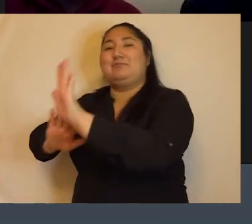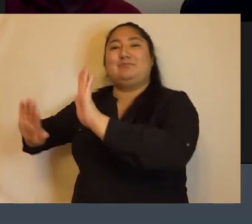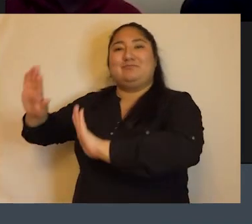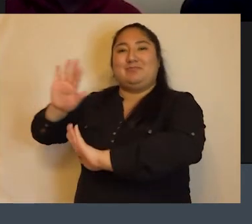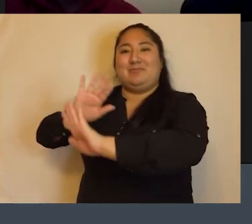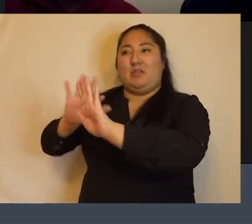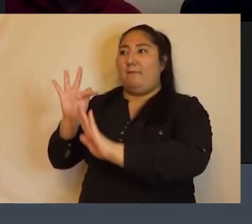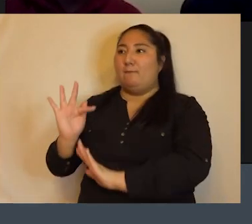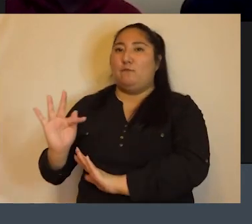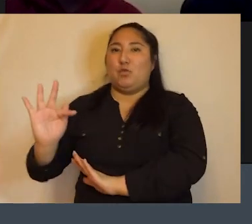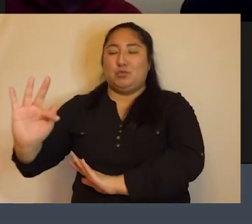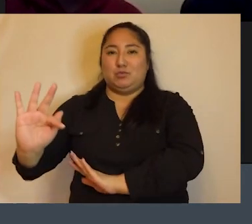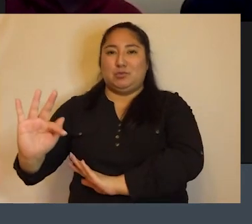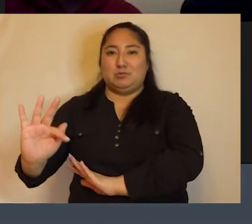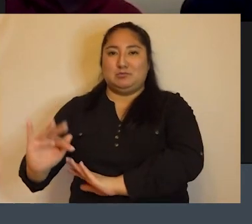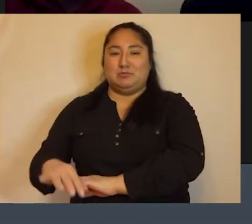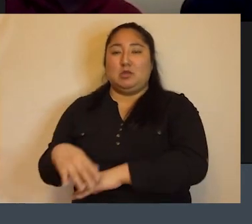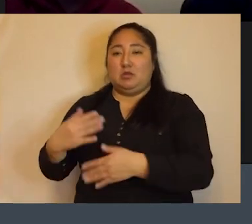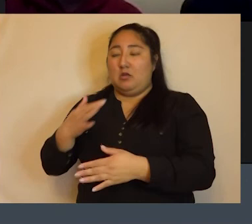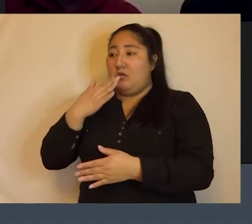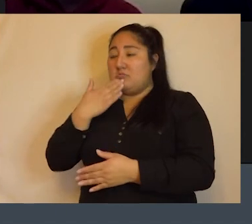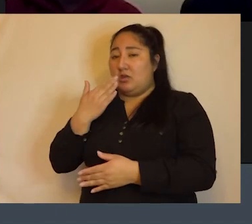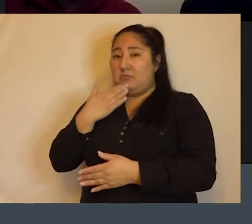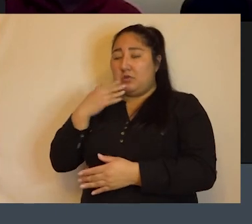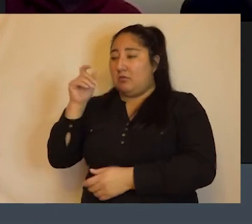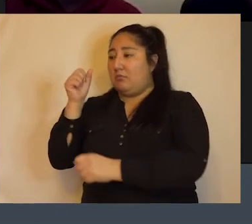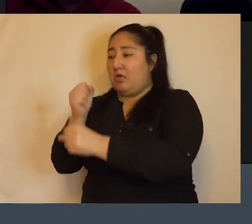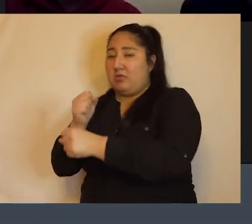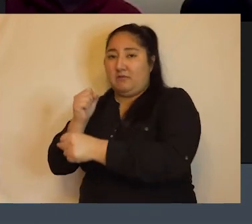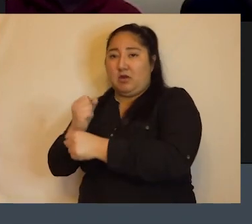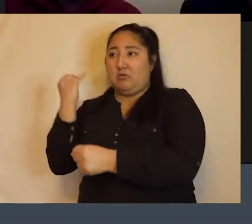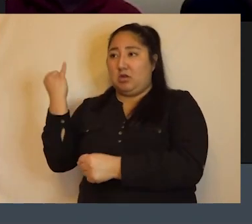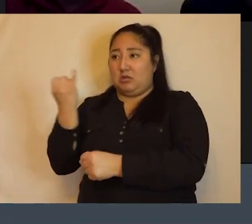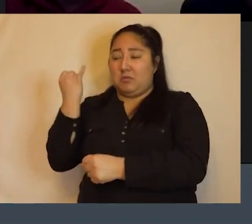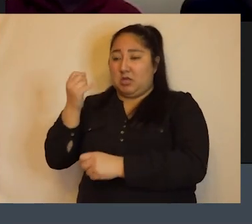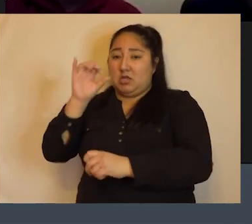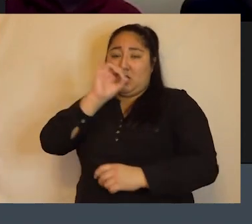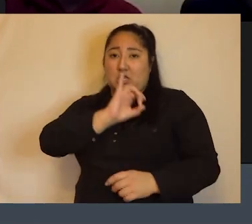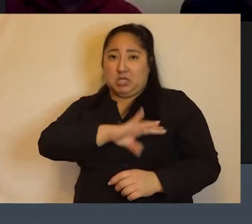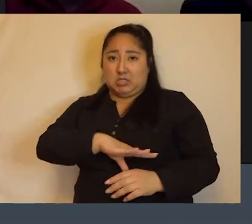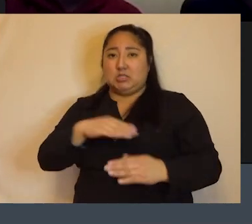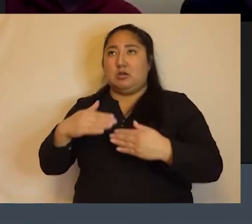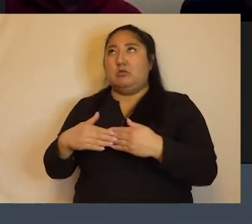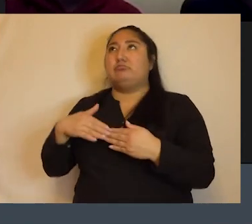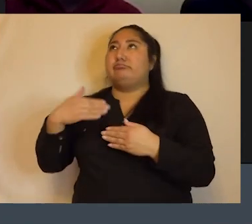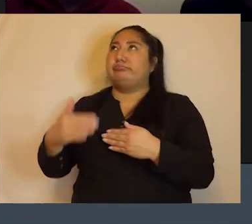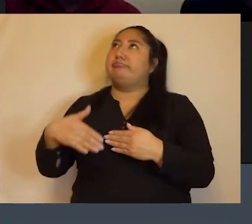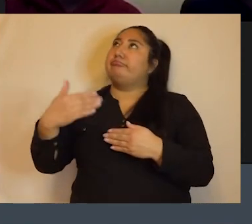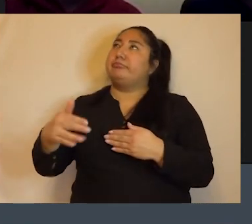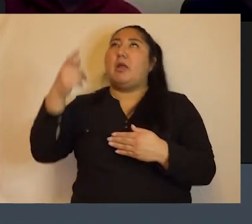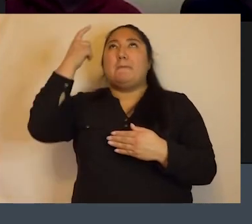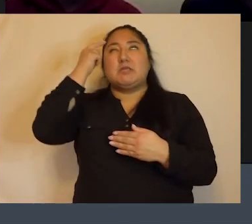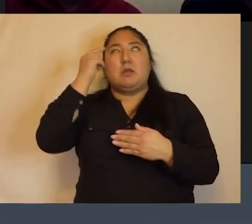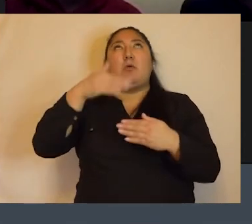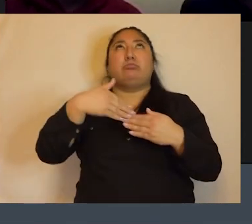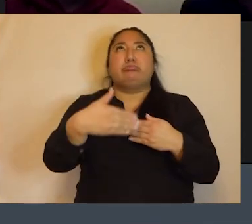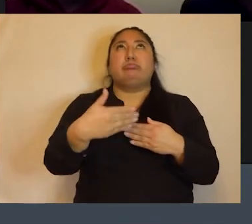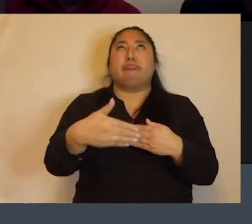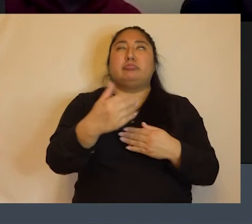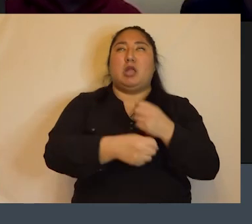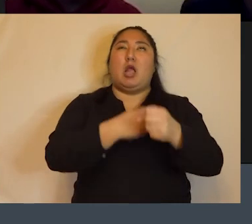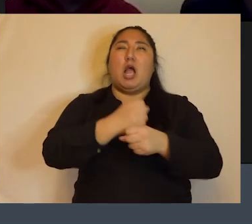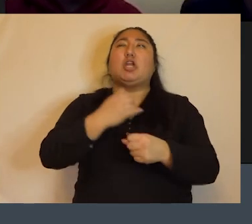ciudadanos. Incluso en otras partes la contribución forzosa es también para los trabajadores independientes, que en Chile postergamos eso muchos